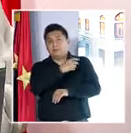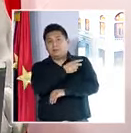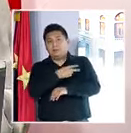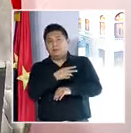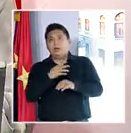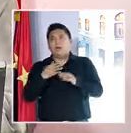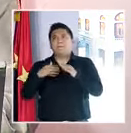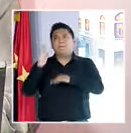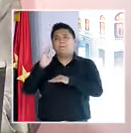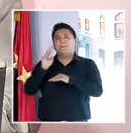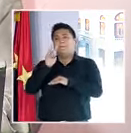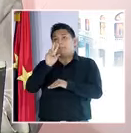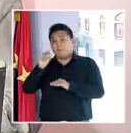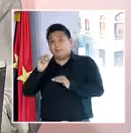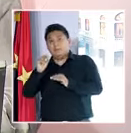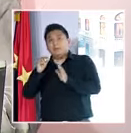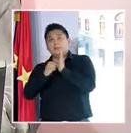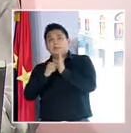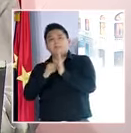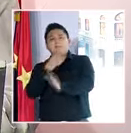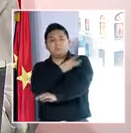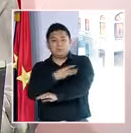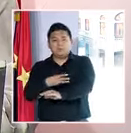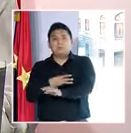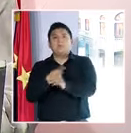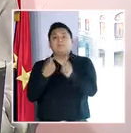20.989 millones de pesos,